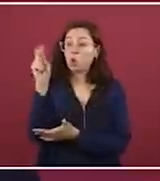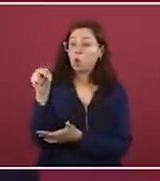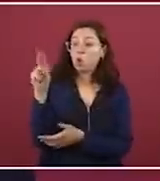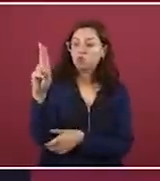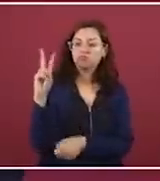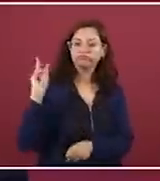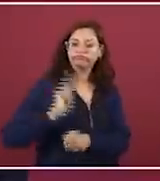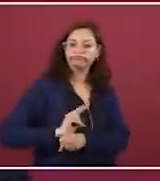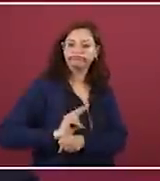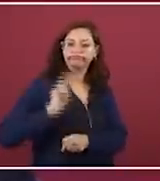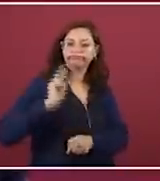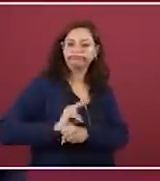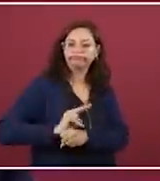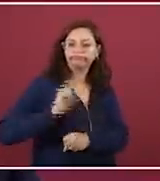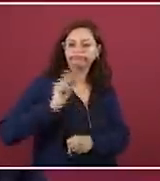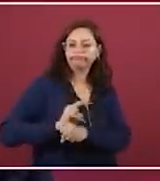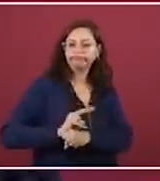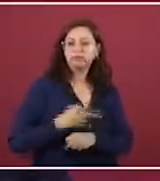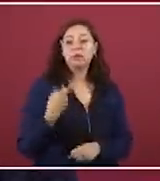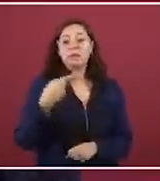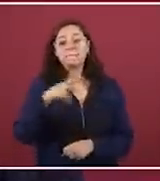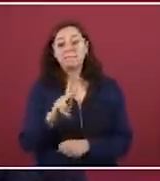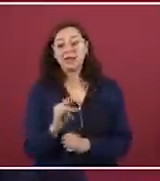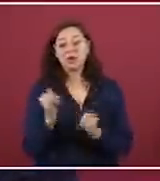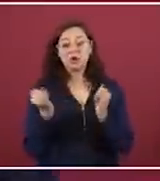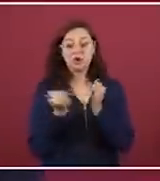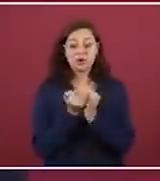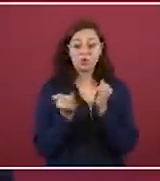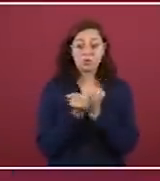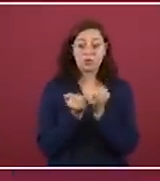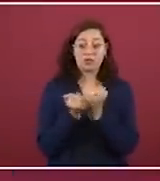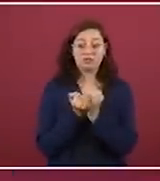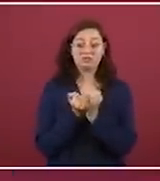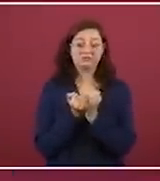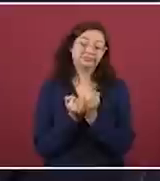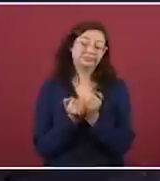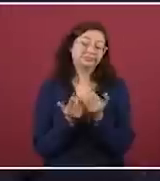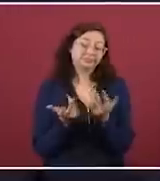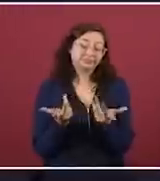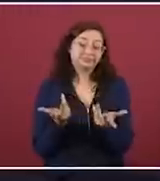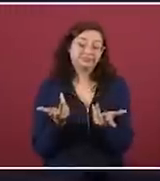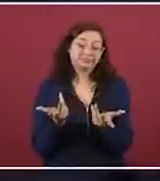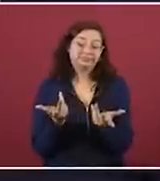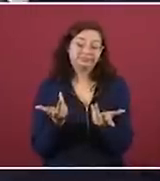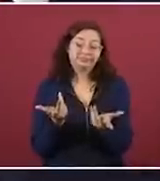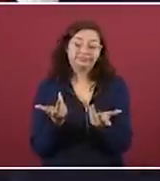Pero lo mismo, estaban tan